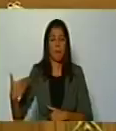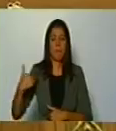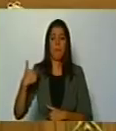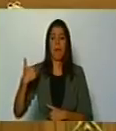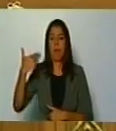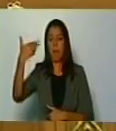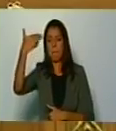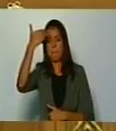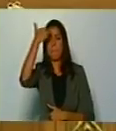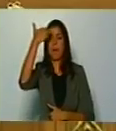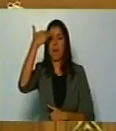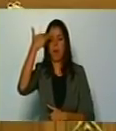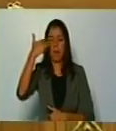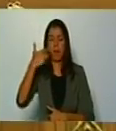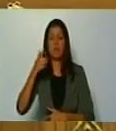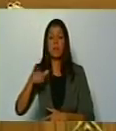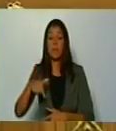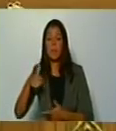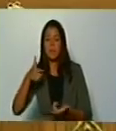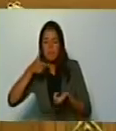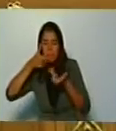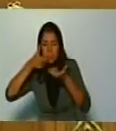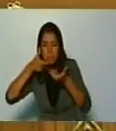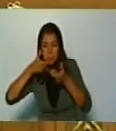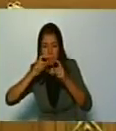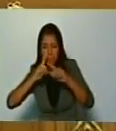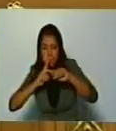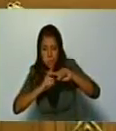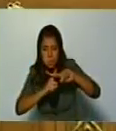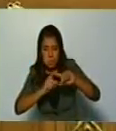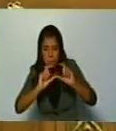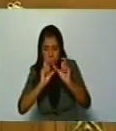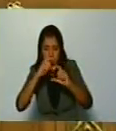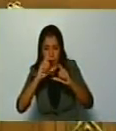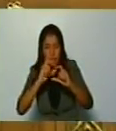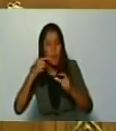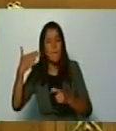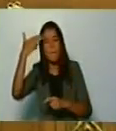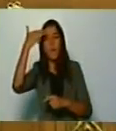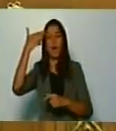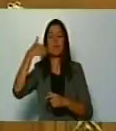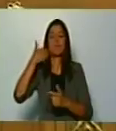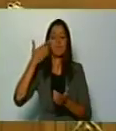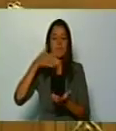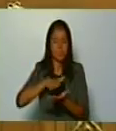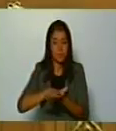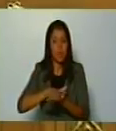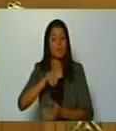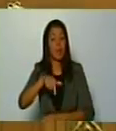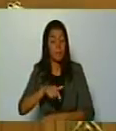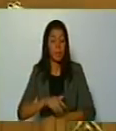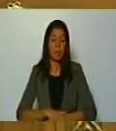en la cabeza colocados por francotiradores, o los